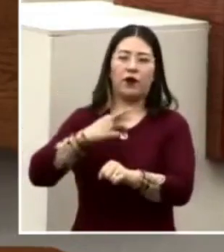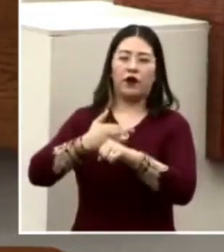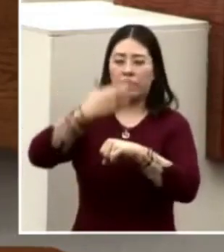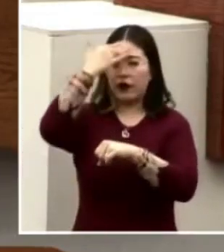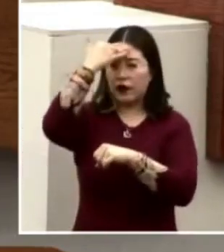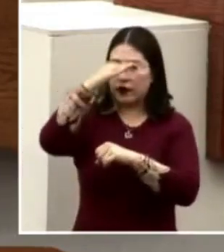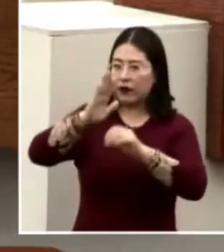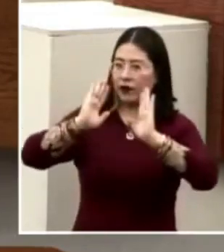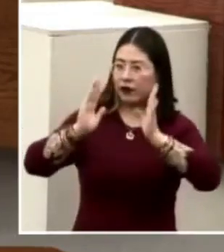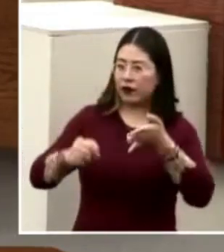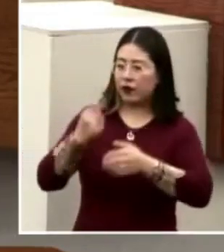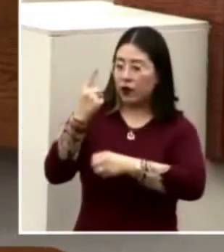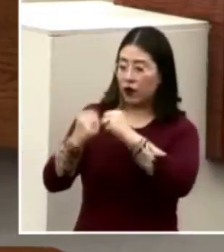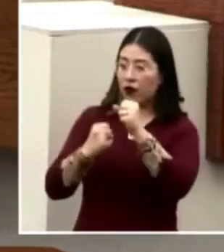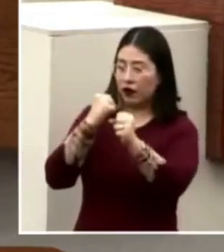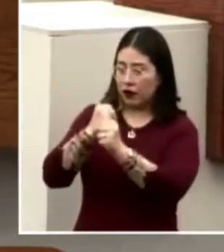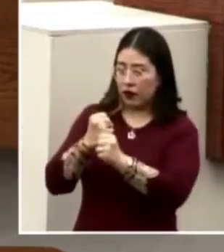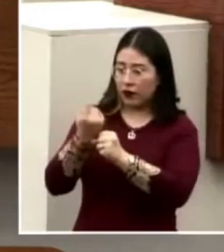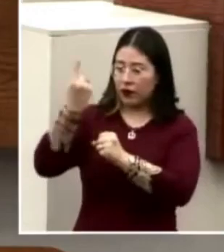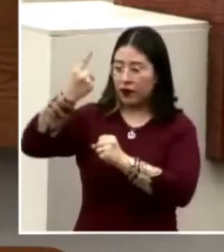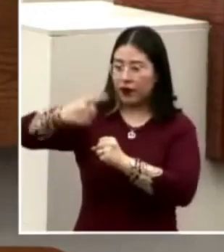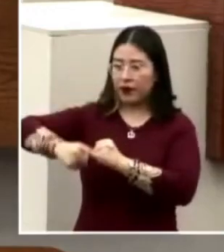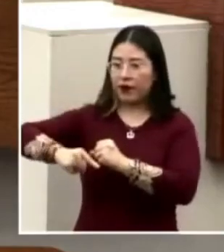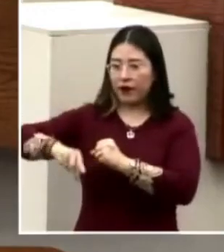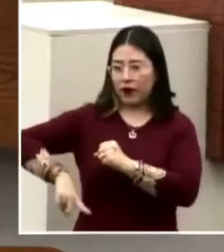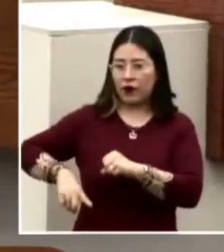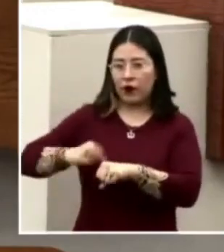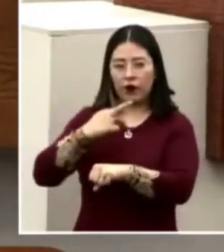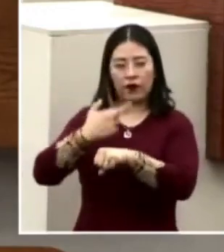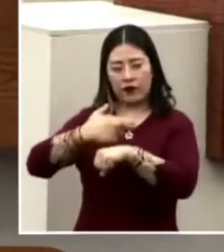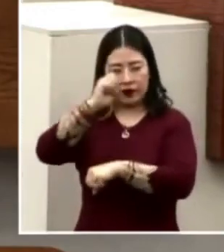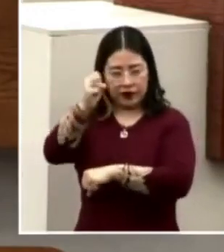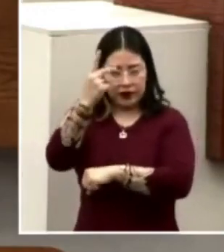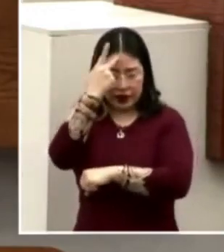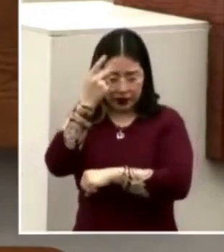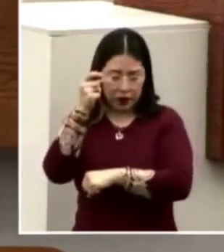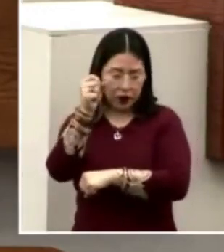un poco más de un año en el encargo